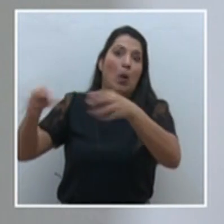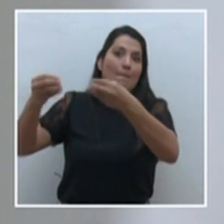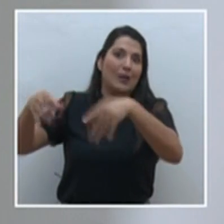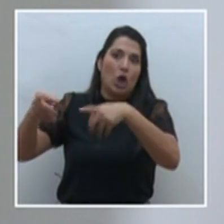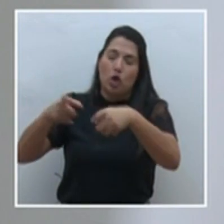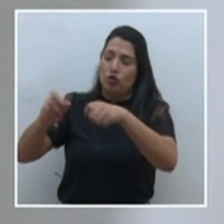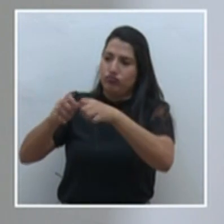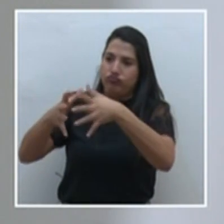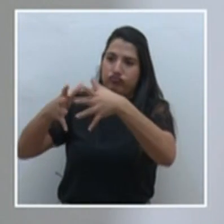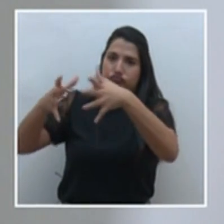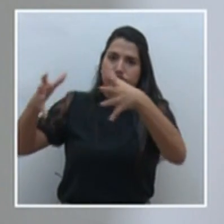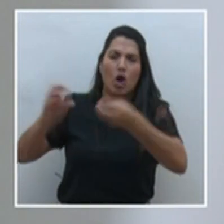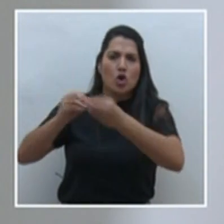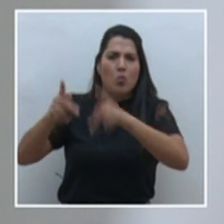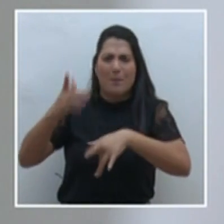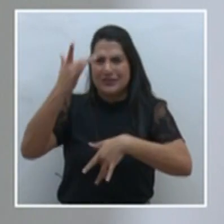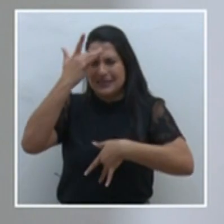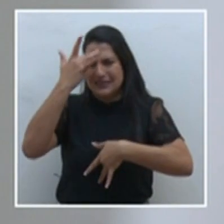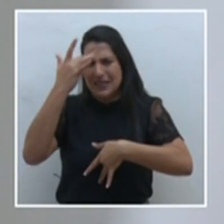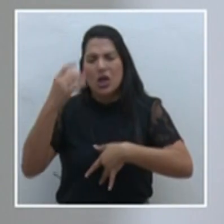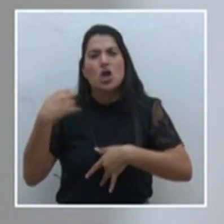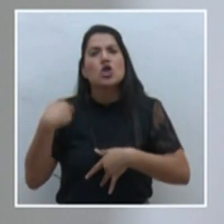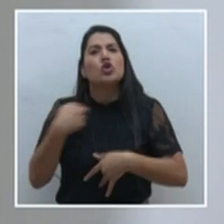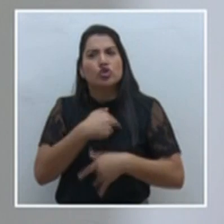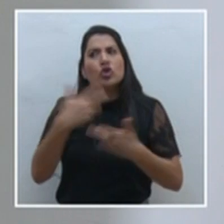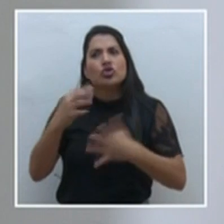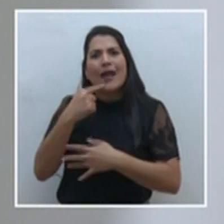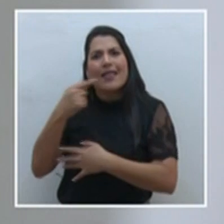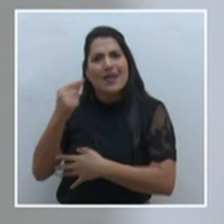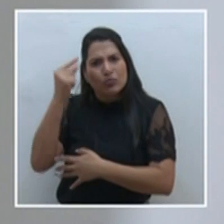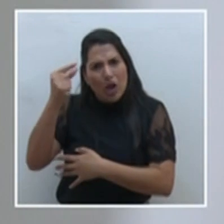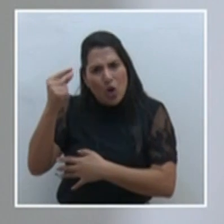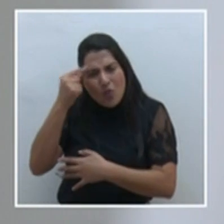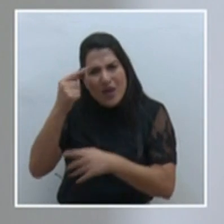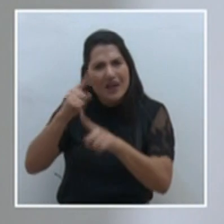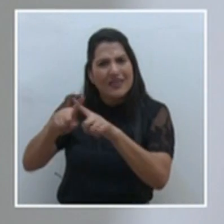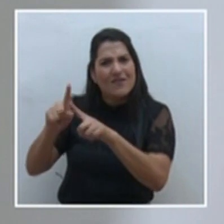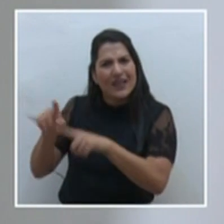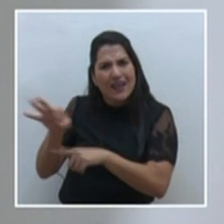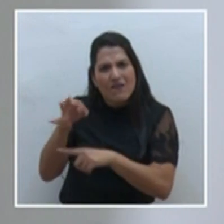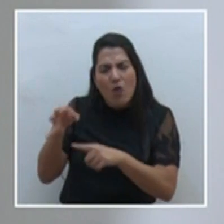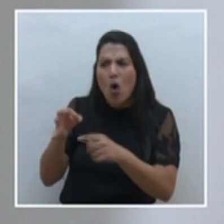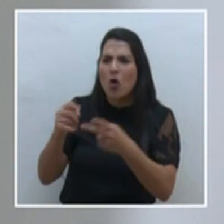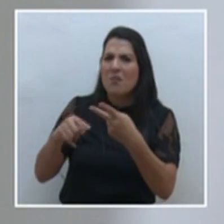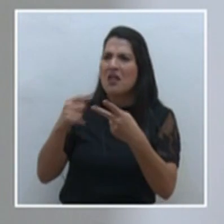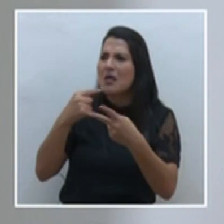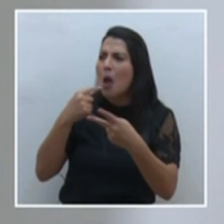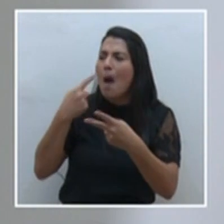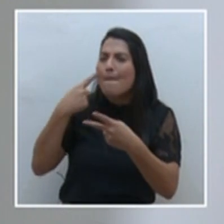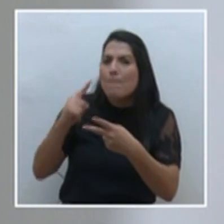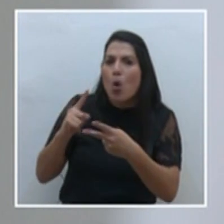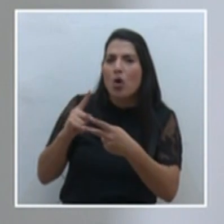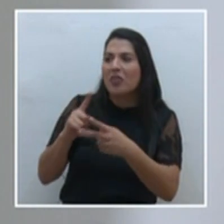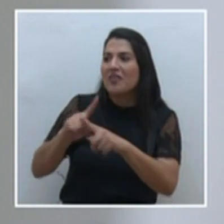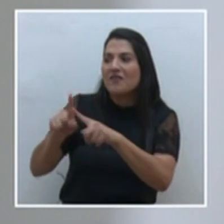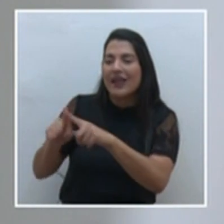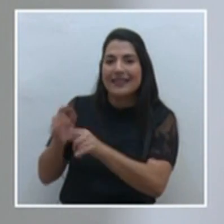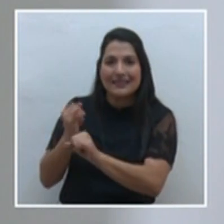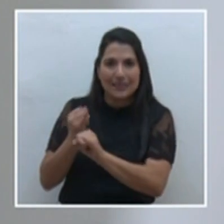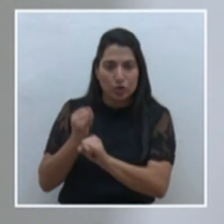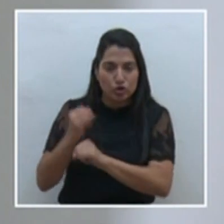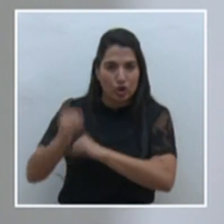creo que ya pues se le ha hecho saber al gobierno de diferentes formas, por diferentes entidades internacionales, ¿verdad?